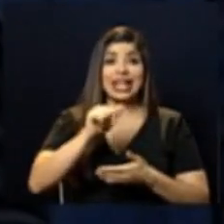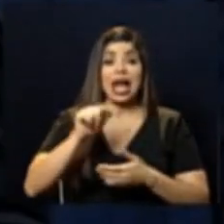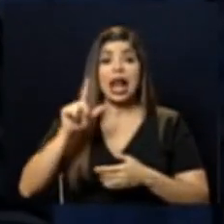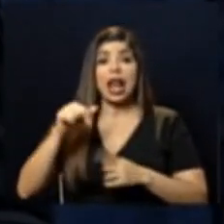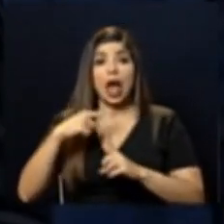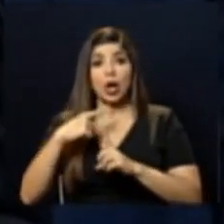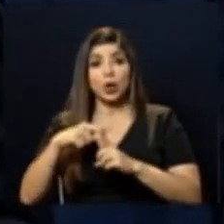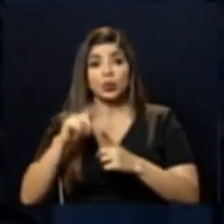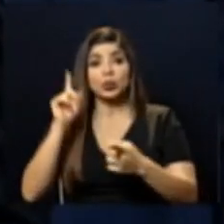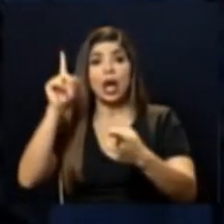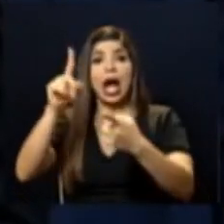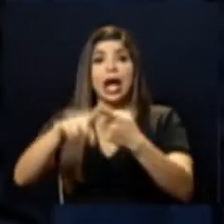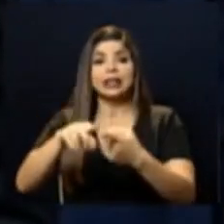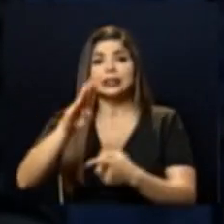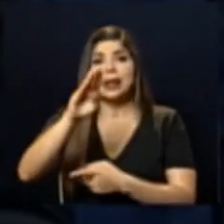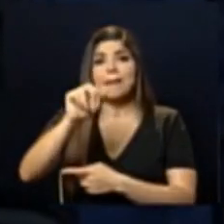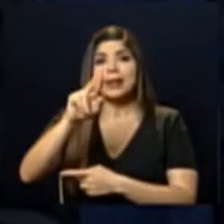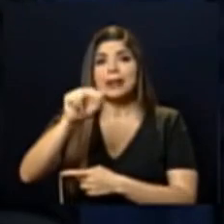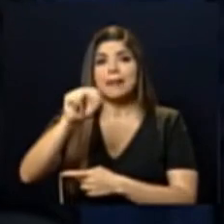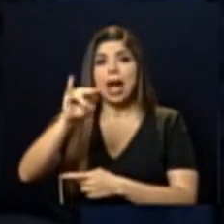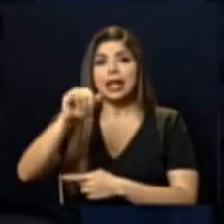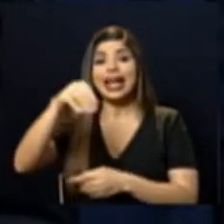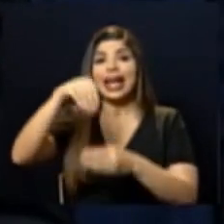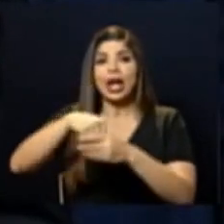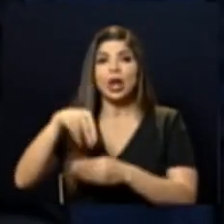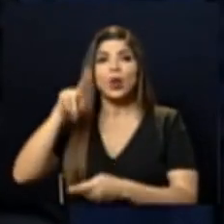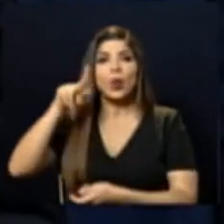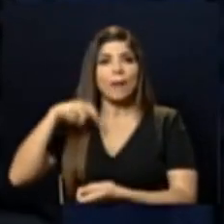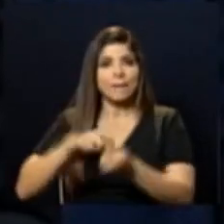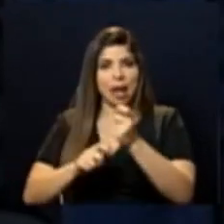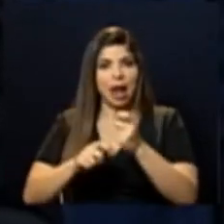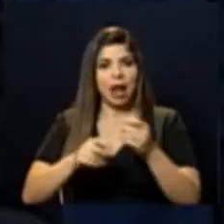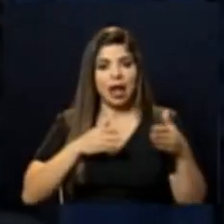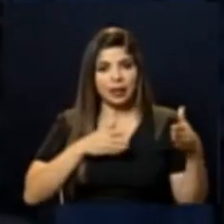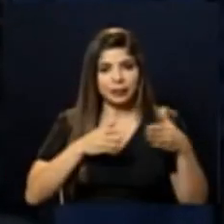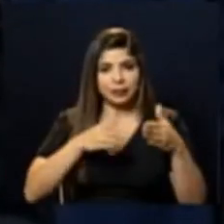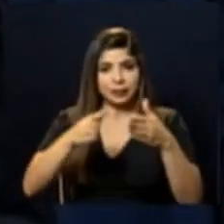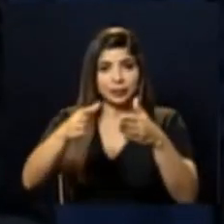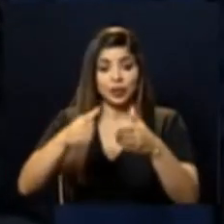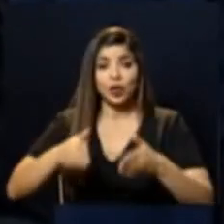y Birmania de Upala. La ruta fronteriza